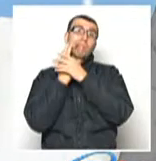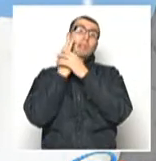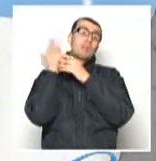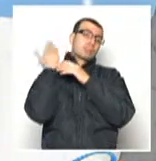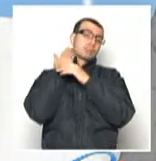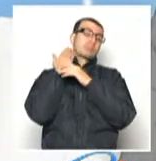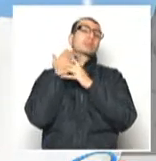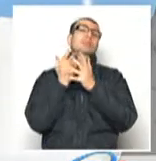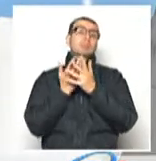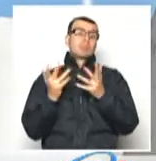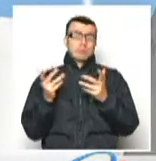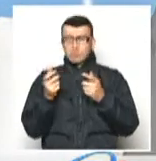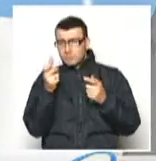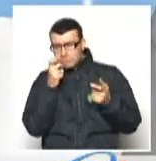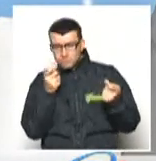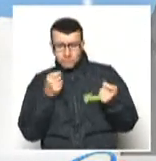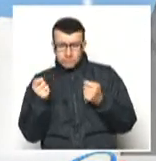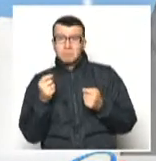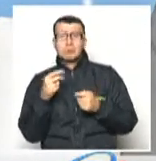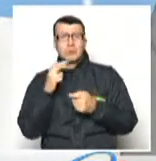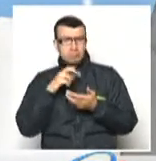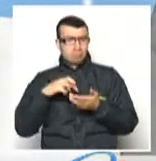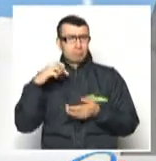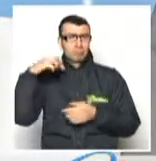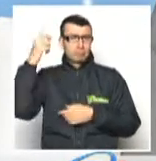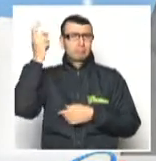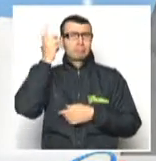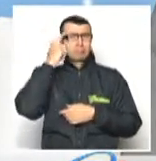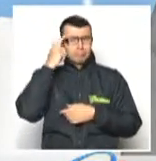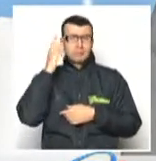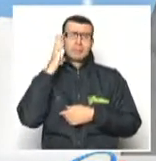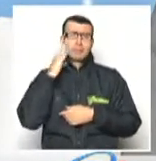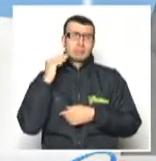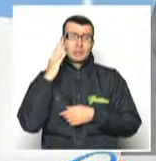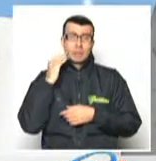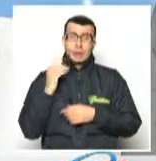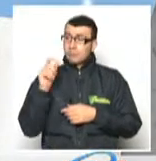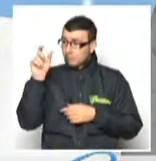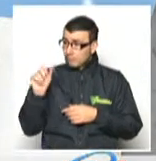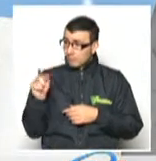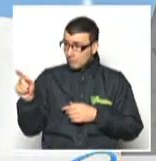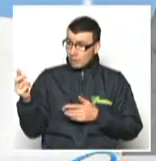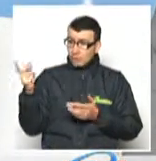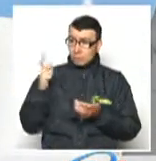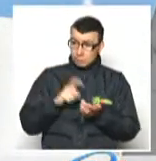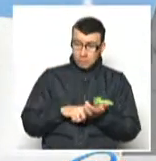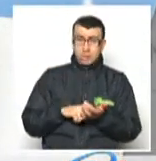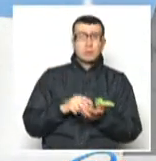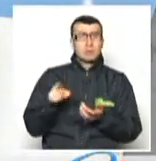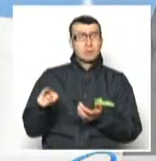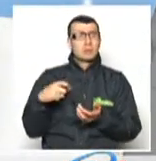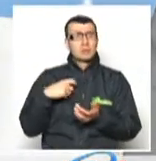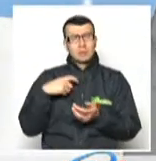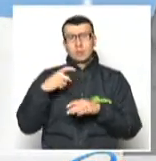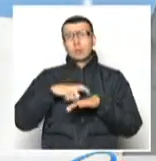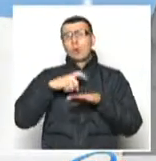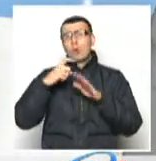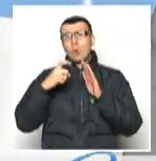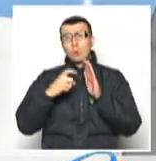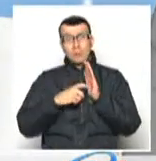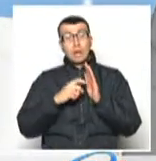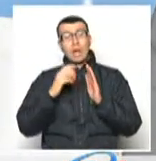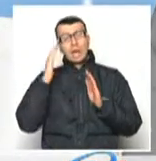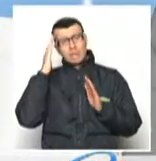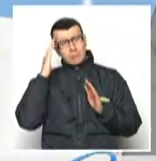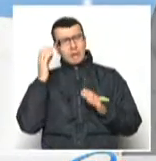personas. Entonces, ¿qué significa esto? Que la persona que va a colocar los implantes dentales debería tener un entrenamiento 360 grados de lo que va a hacer. O